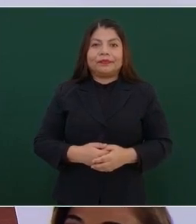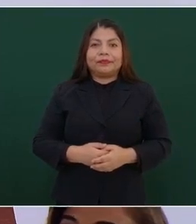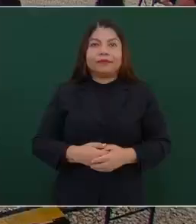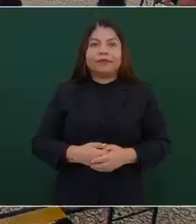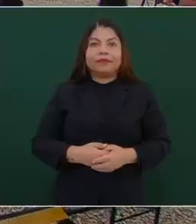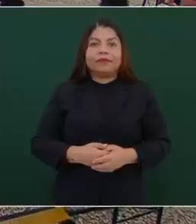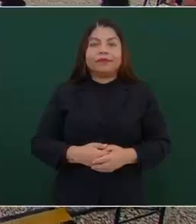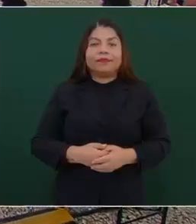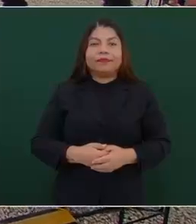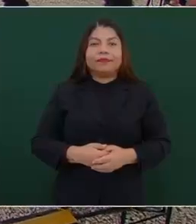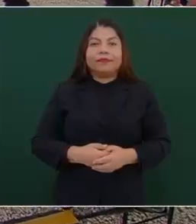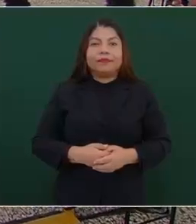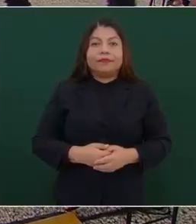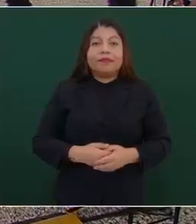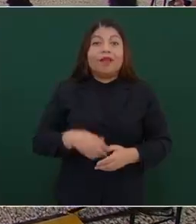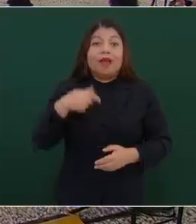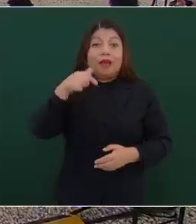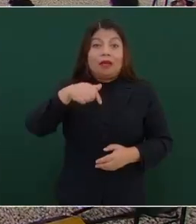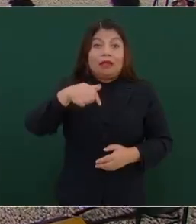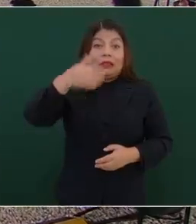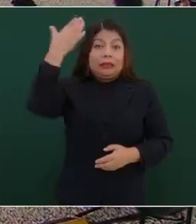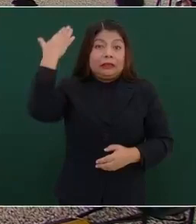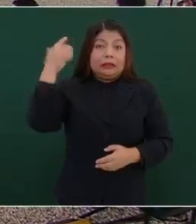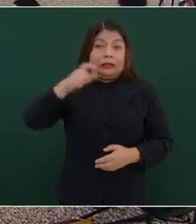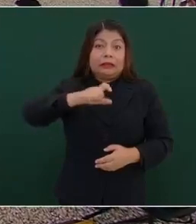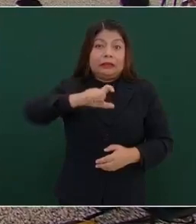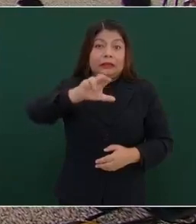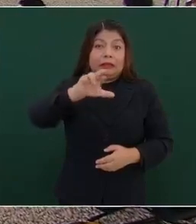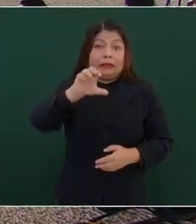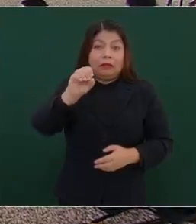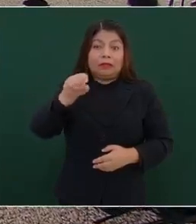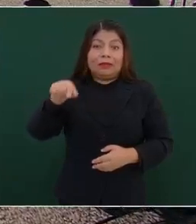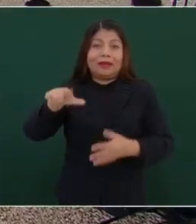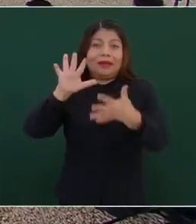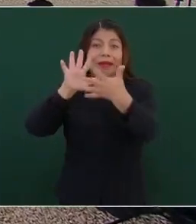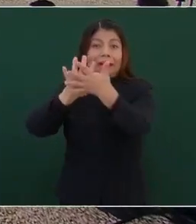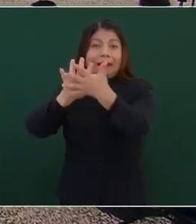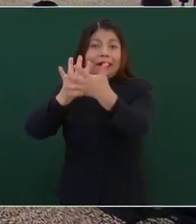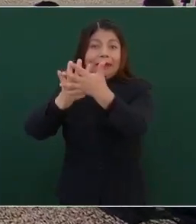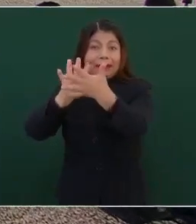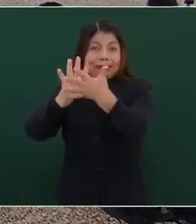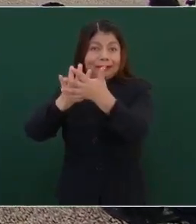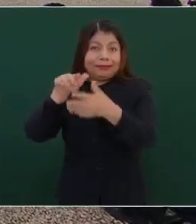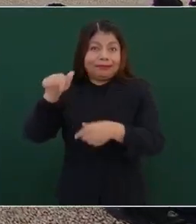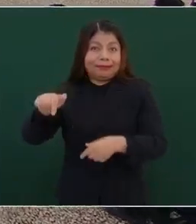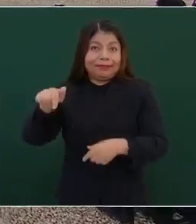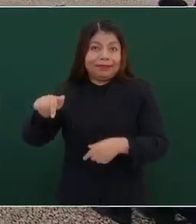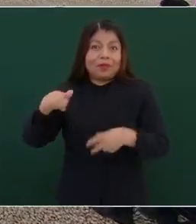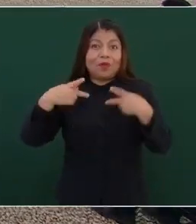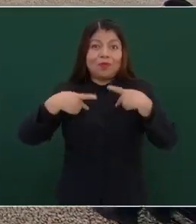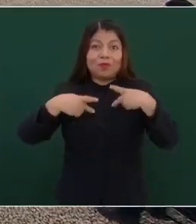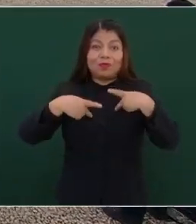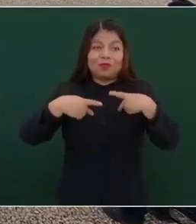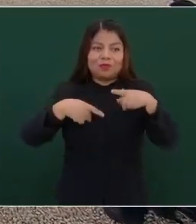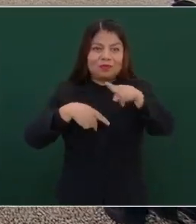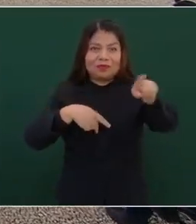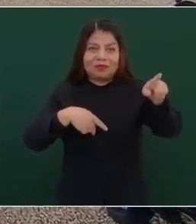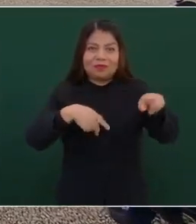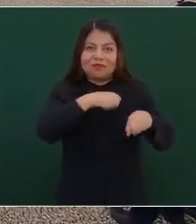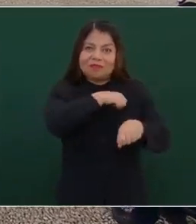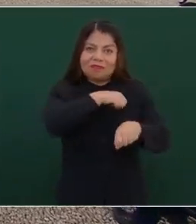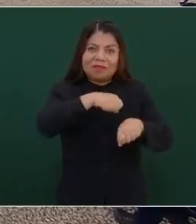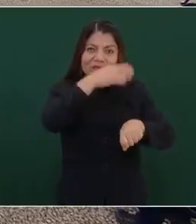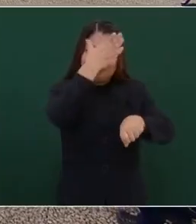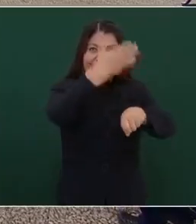aquí estuvieron presos. Fíjense las vueltas que da la vida. Esto que